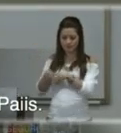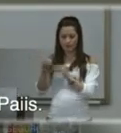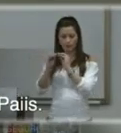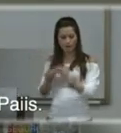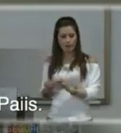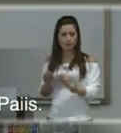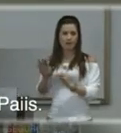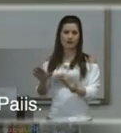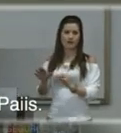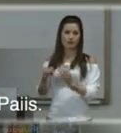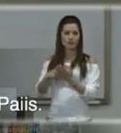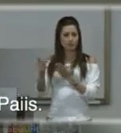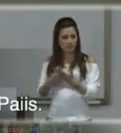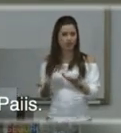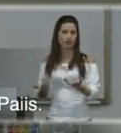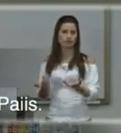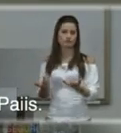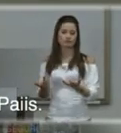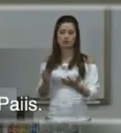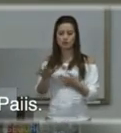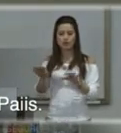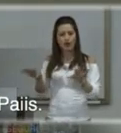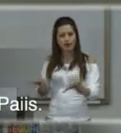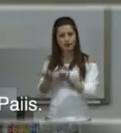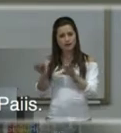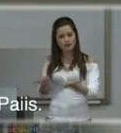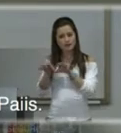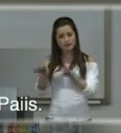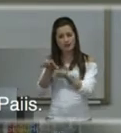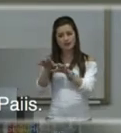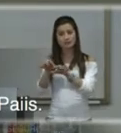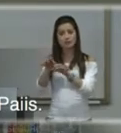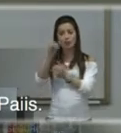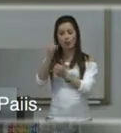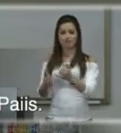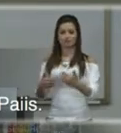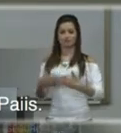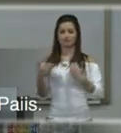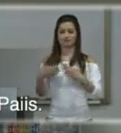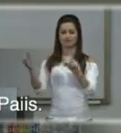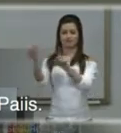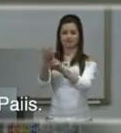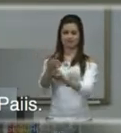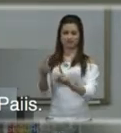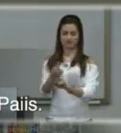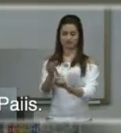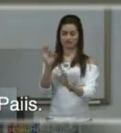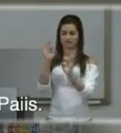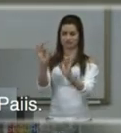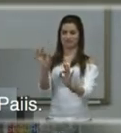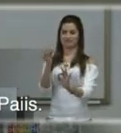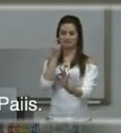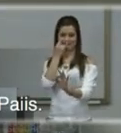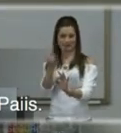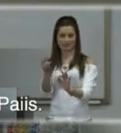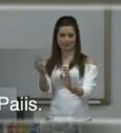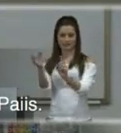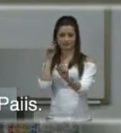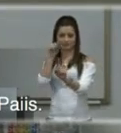y según las actividades, cuáles fueron algunos de los resultados más interesantes o